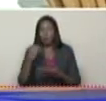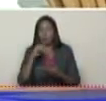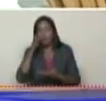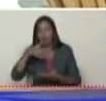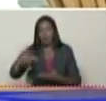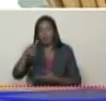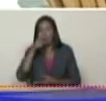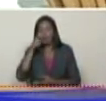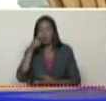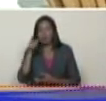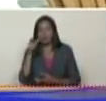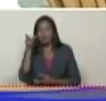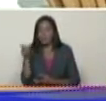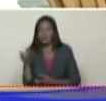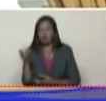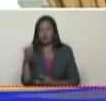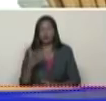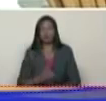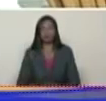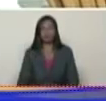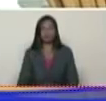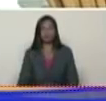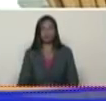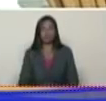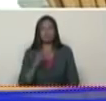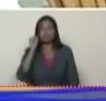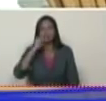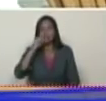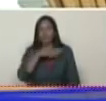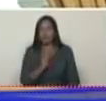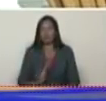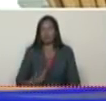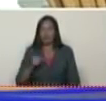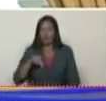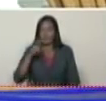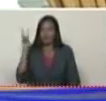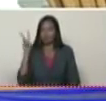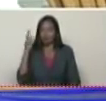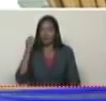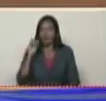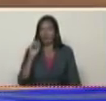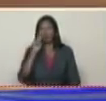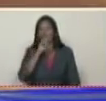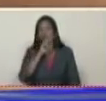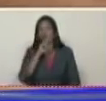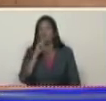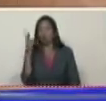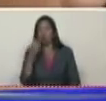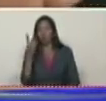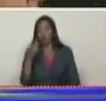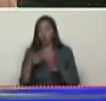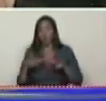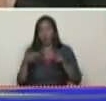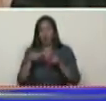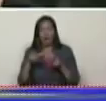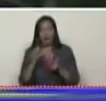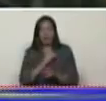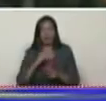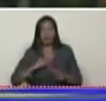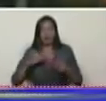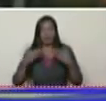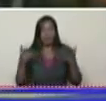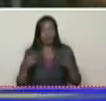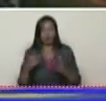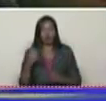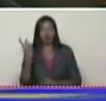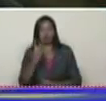está pendiente de estos sensibles temas. Sí, presidente. En Venezuela tenemos dos centros, uno público y uno privado, donde se pueden hacer